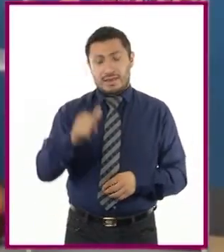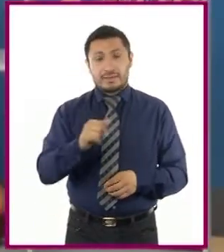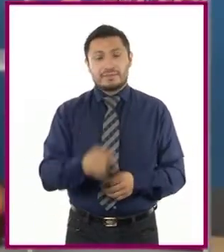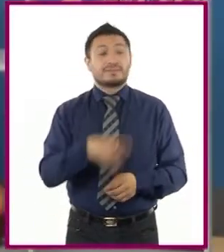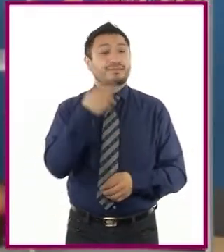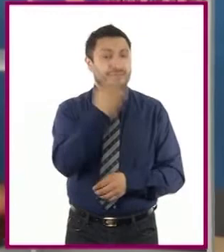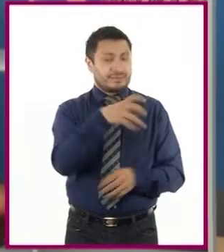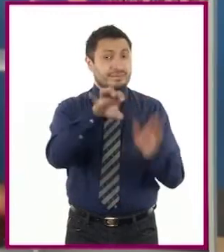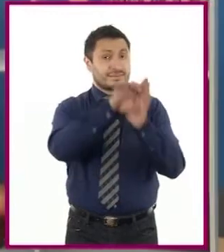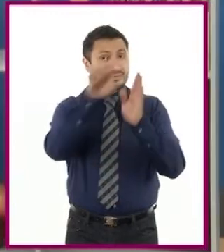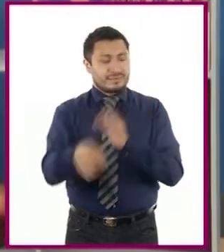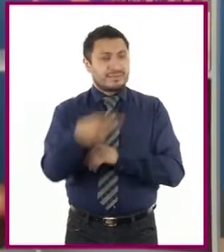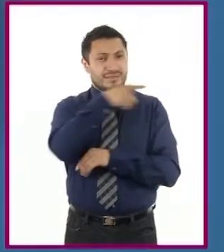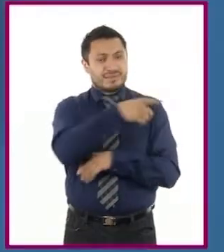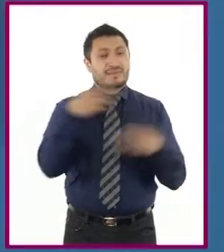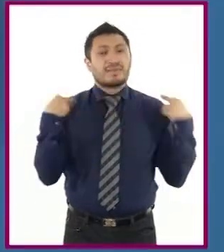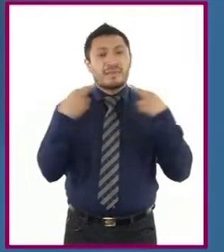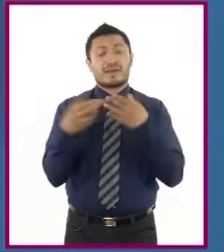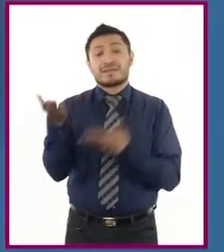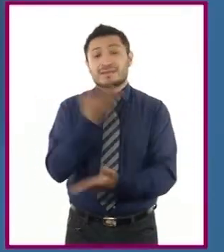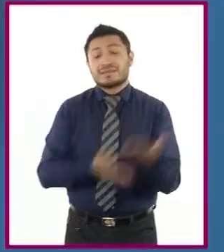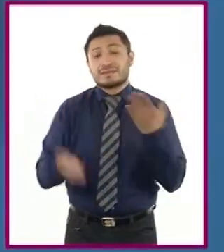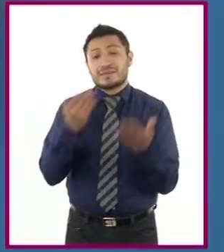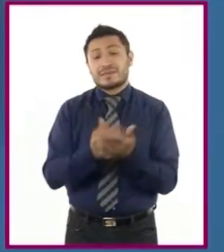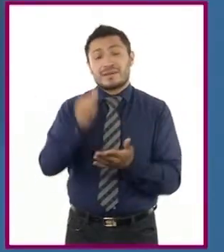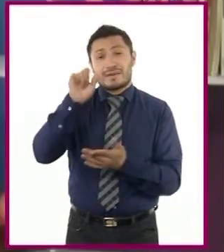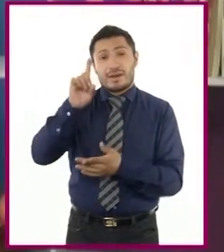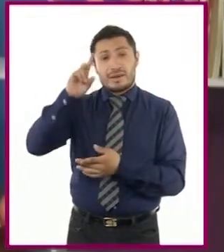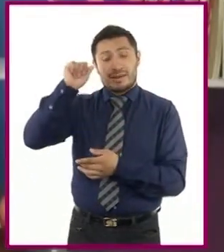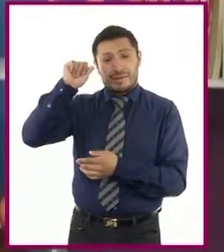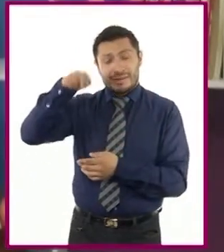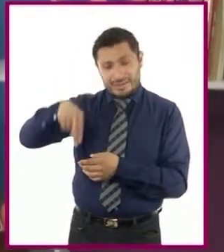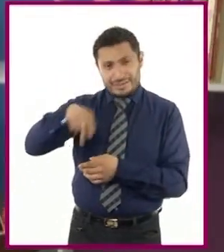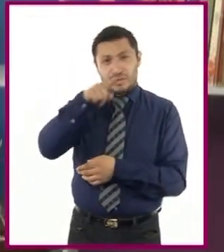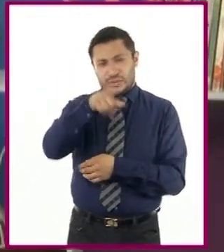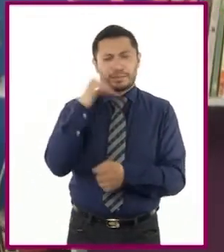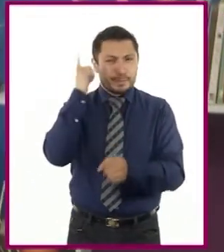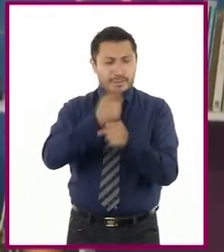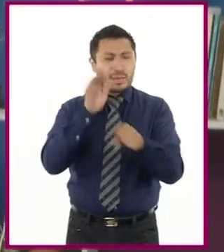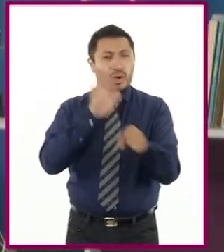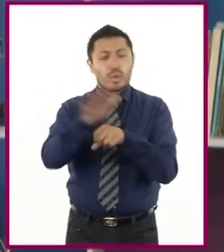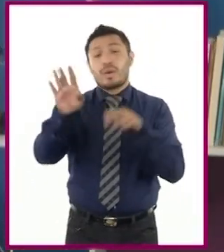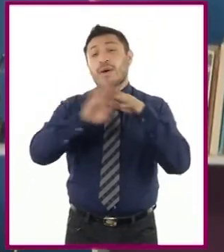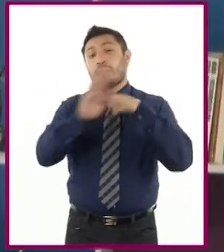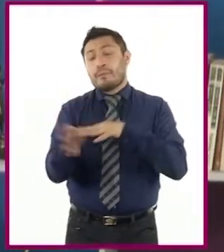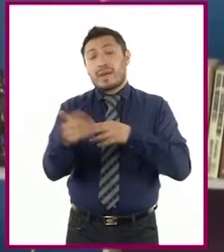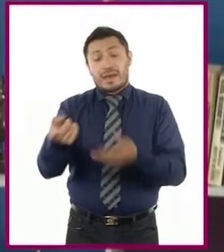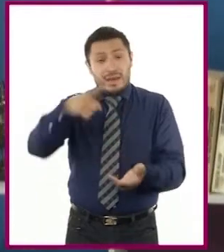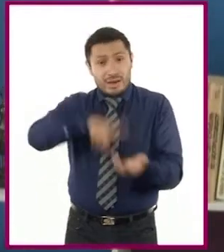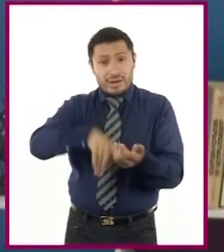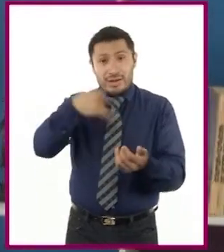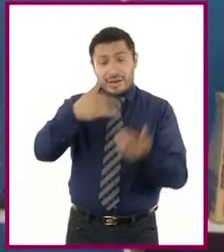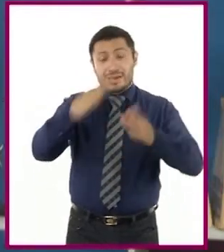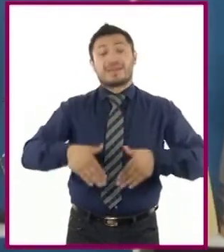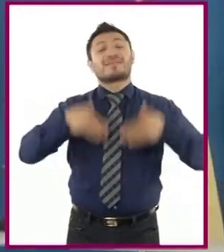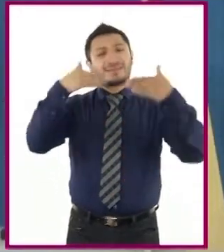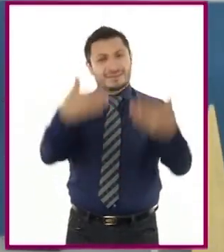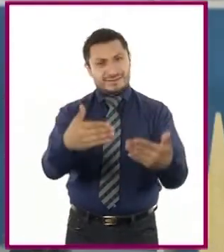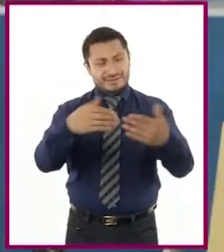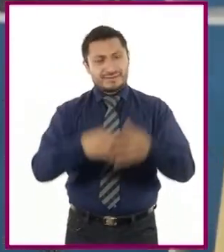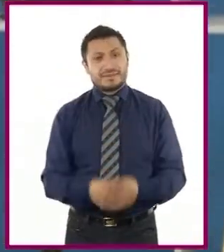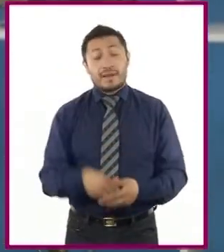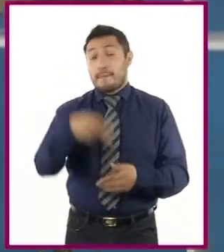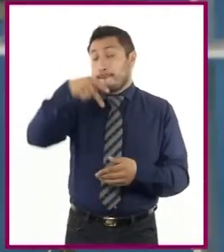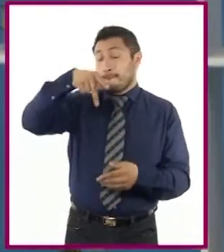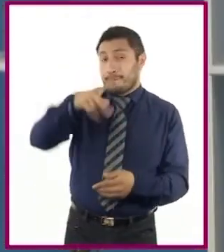nos platicó el maestro Adán, ustedes pudieron identificar cuál es la migración interna y externa.